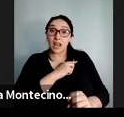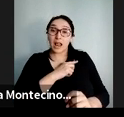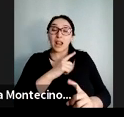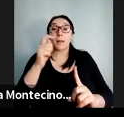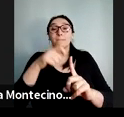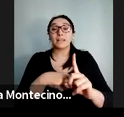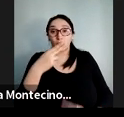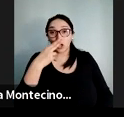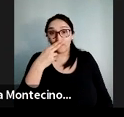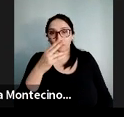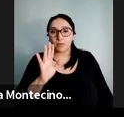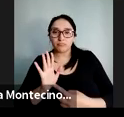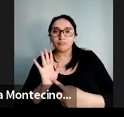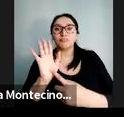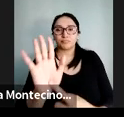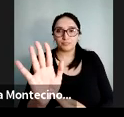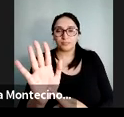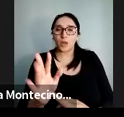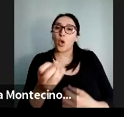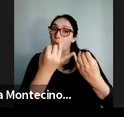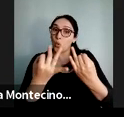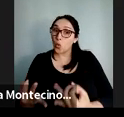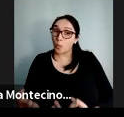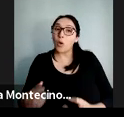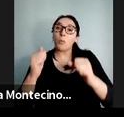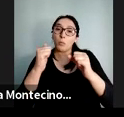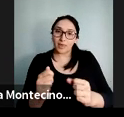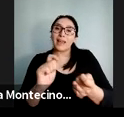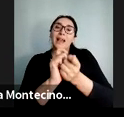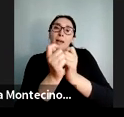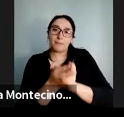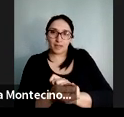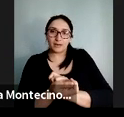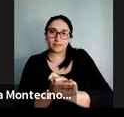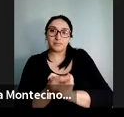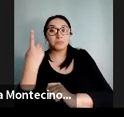noviembre. Por lo tanto, los números podrían variar un poco al final de la investigación.